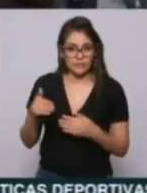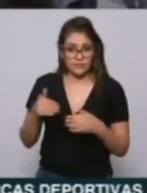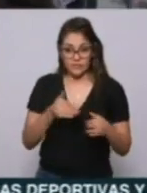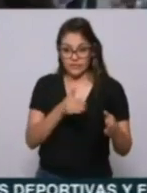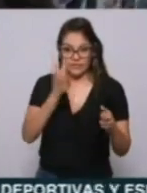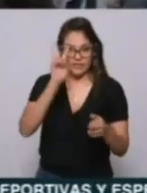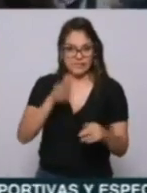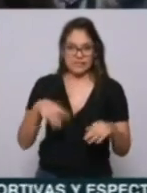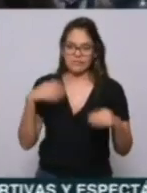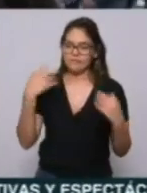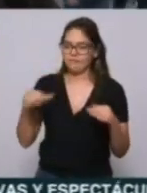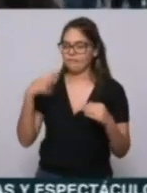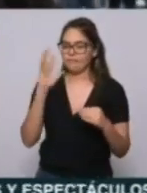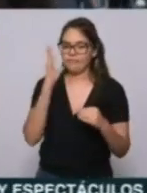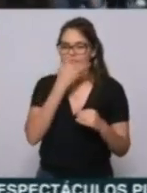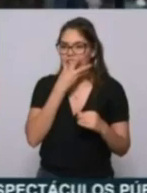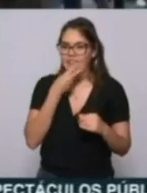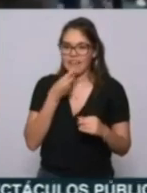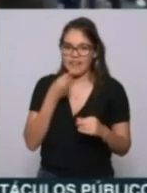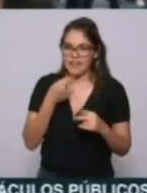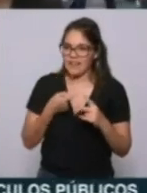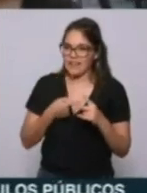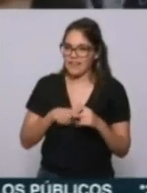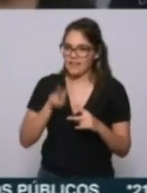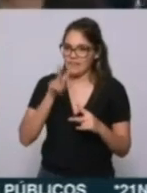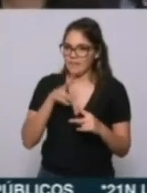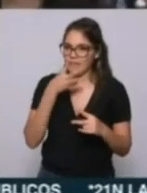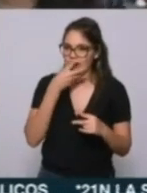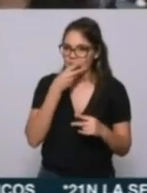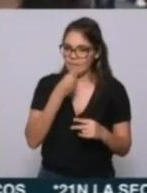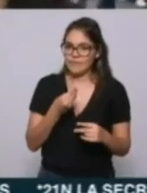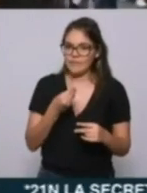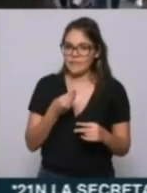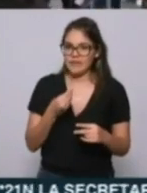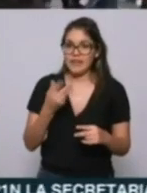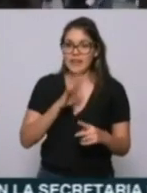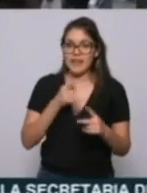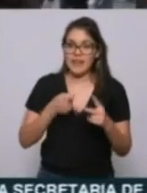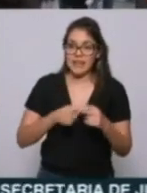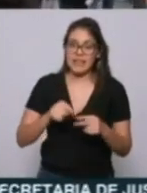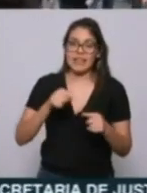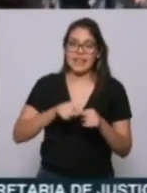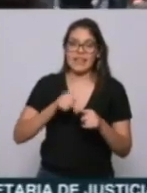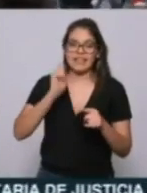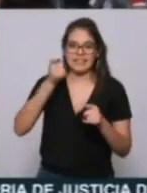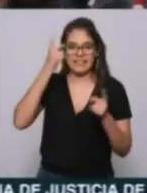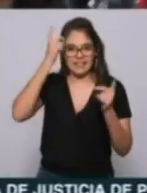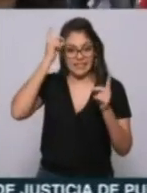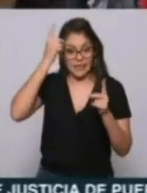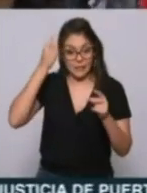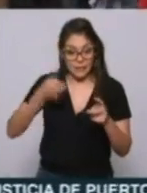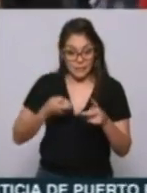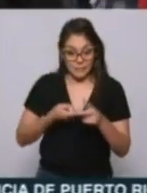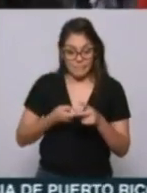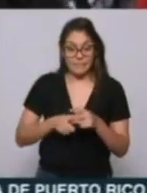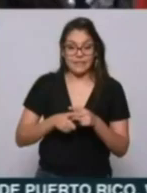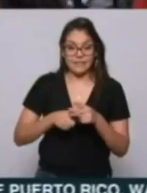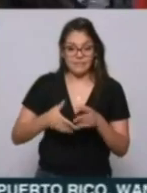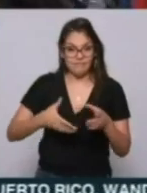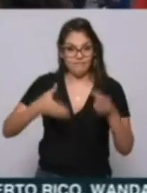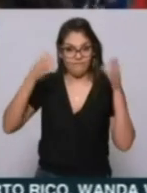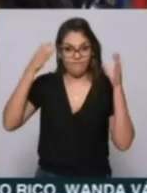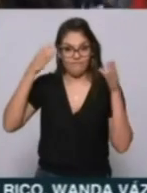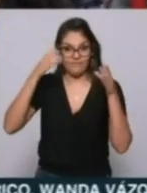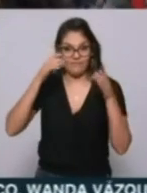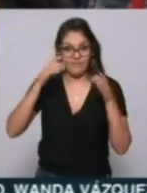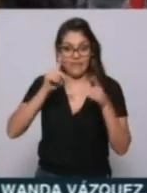es hermosa. Empecemos por esa parte. Estamos arrancando en la Torre del Caballito, terminando frente